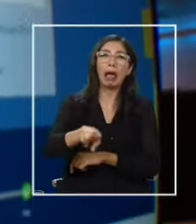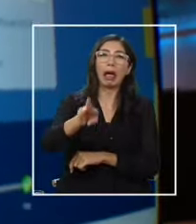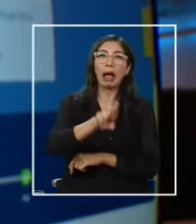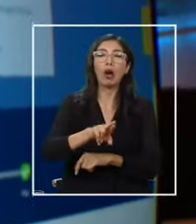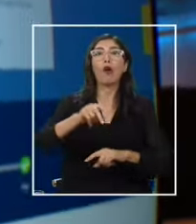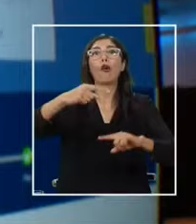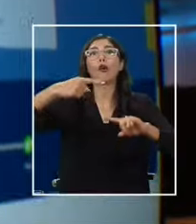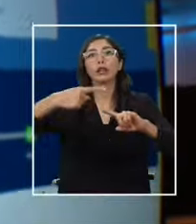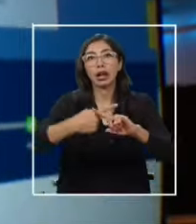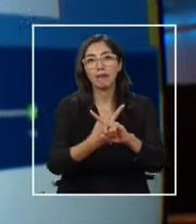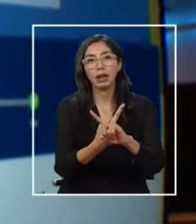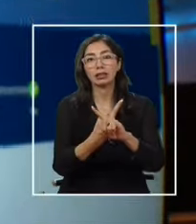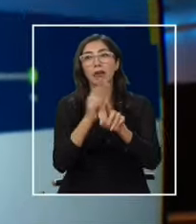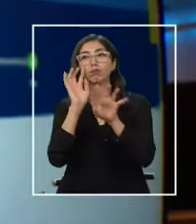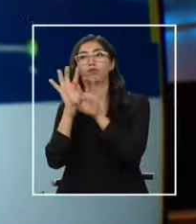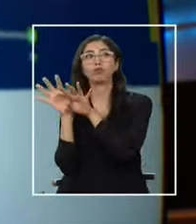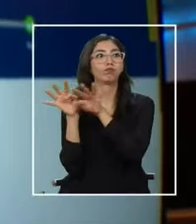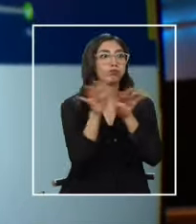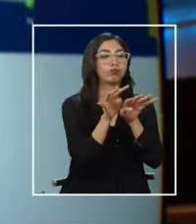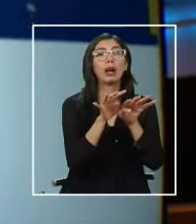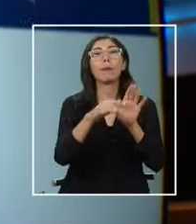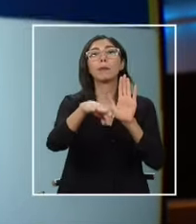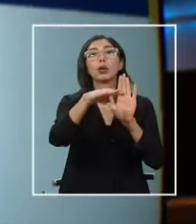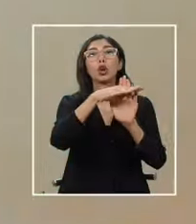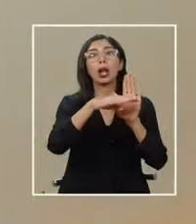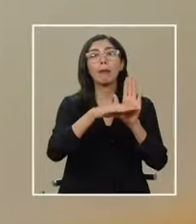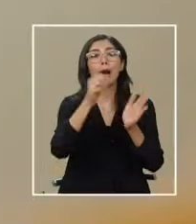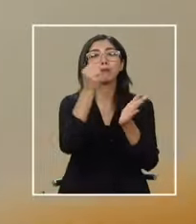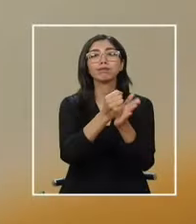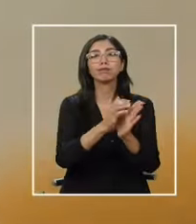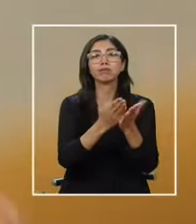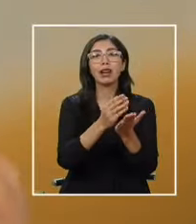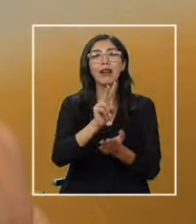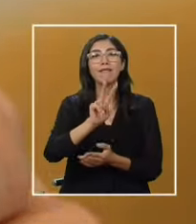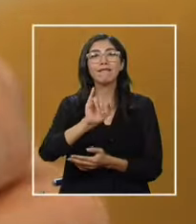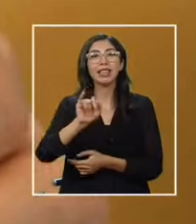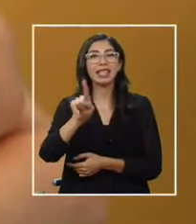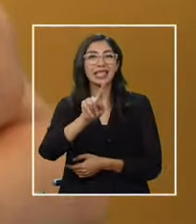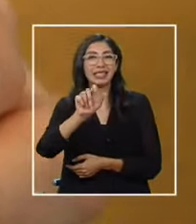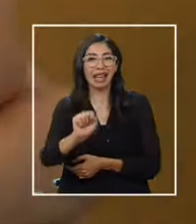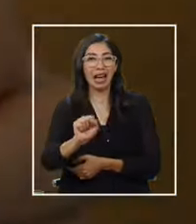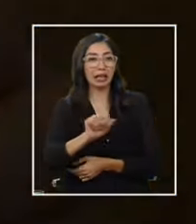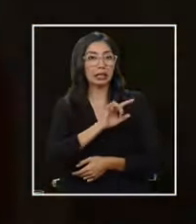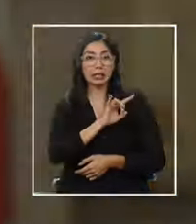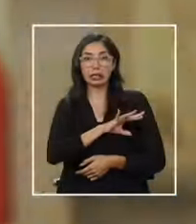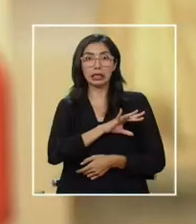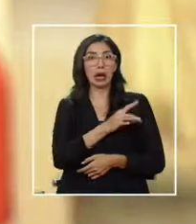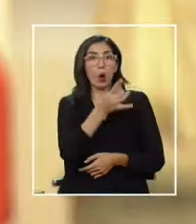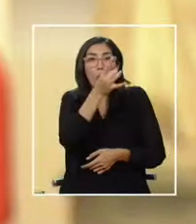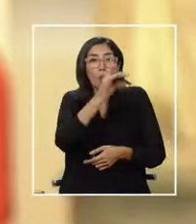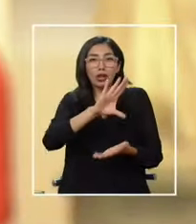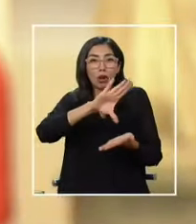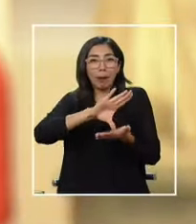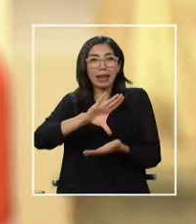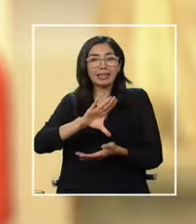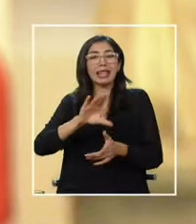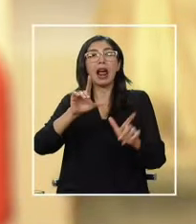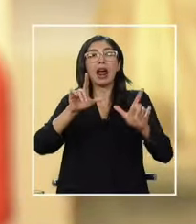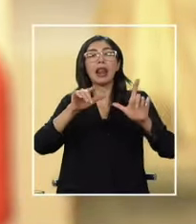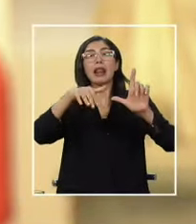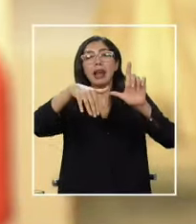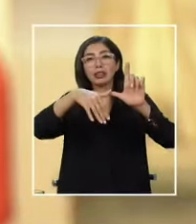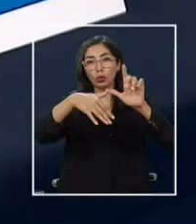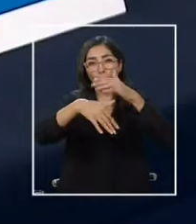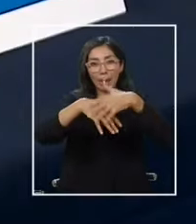vuelquen nuevamente al exclusivo programa Visa Waiver, del que Chile es el único miembro de Latinoamérica. Desde la Embajada de